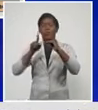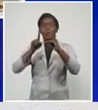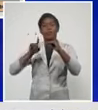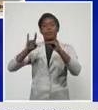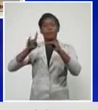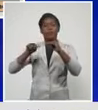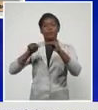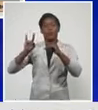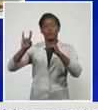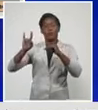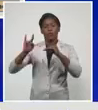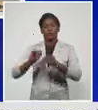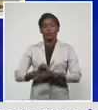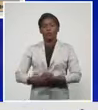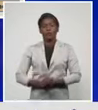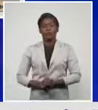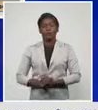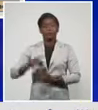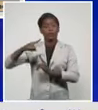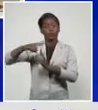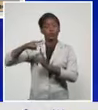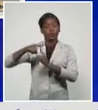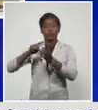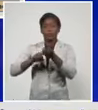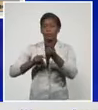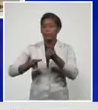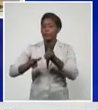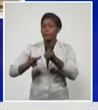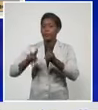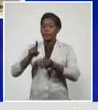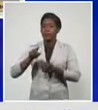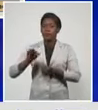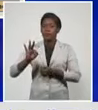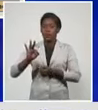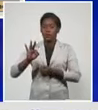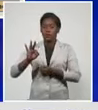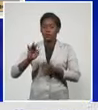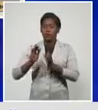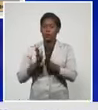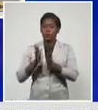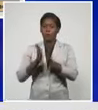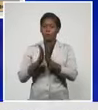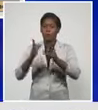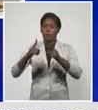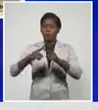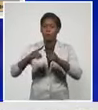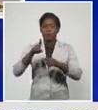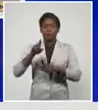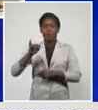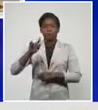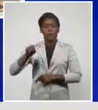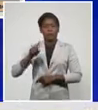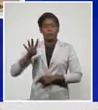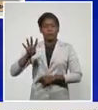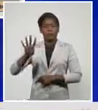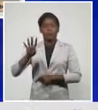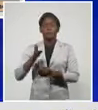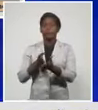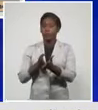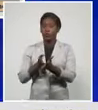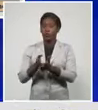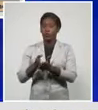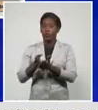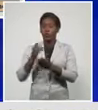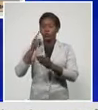19,9. Y Las Tunas con 18 y Matanza con 16,4, pues se mantienen entre